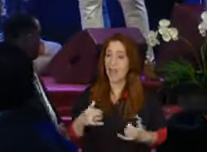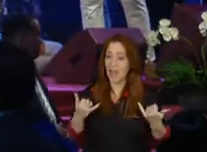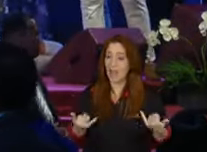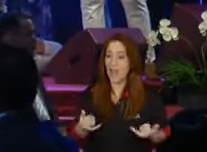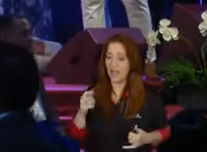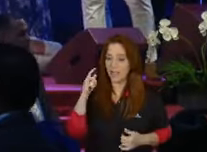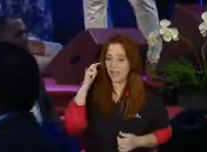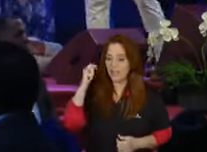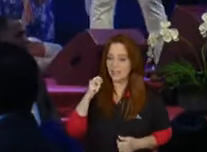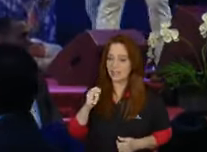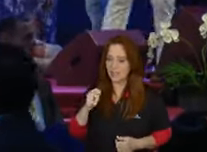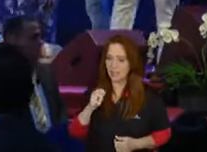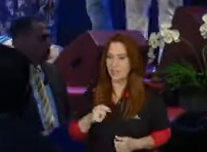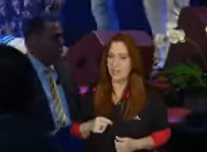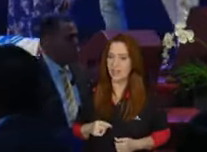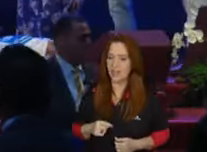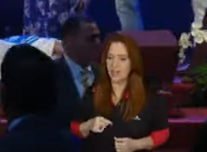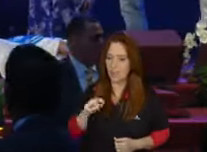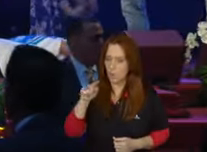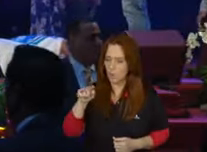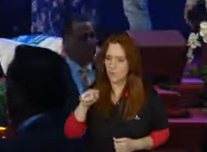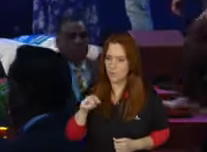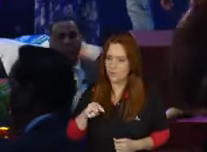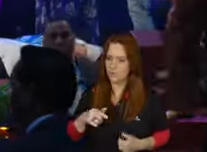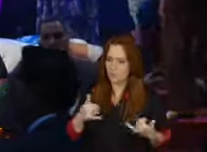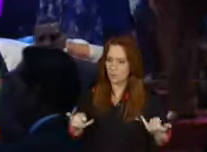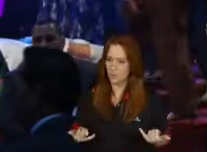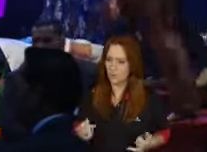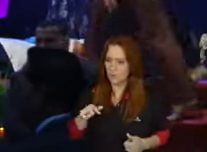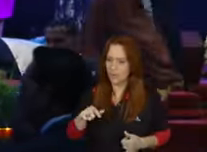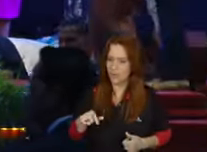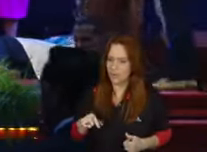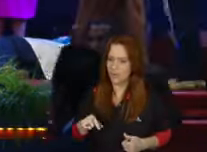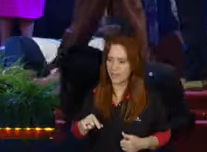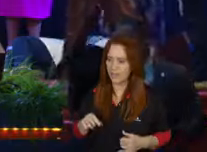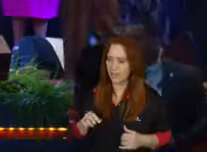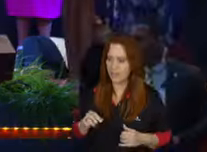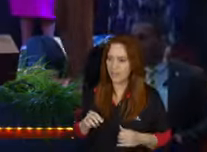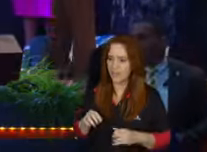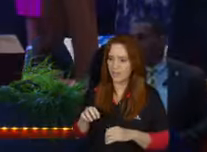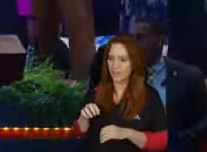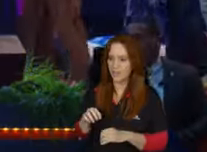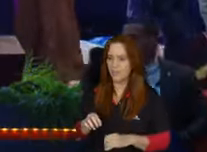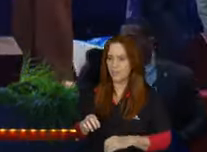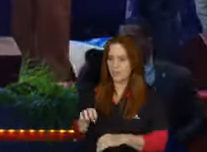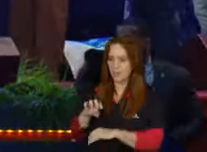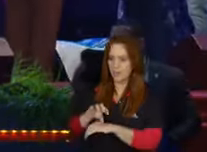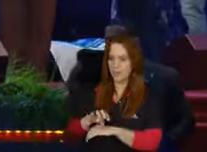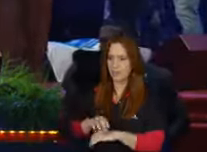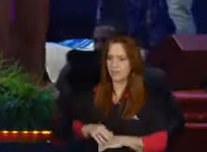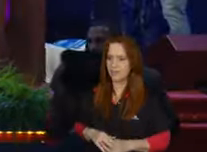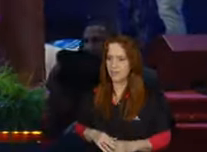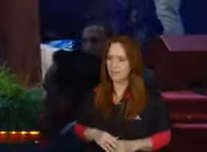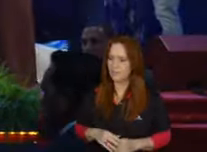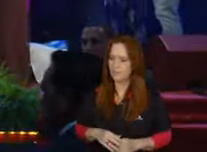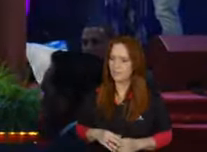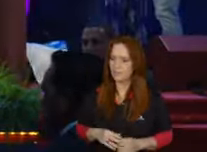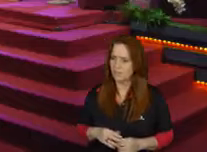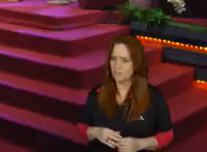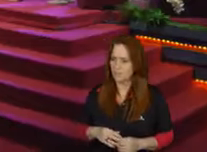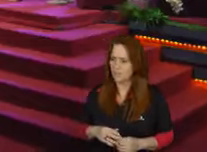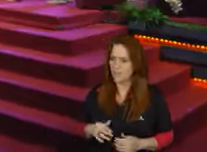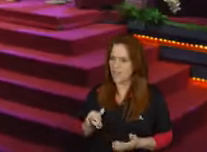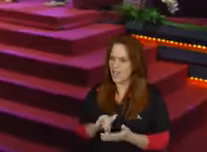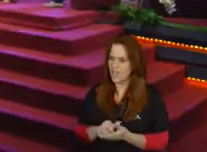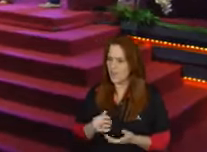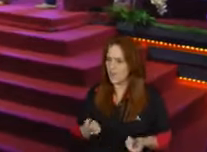Usted no está en cualquier lugar, usted está en la casa del Señor. Tan bella. ¿Qué pasó cuando tú llegaste? Bueno, yo